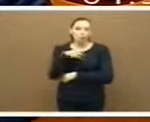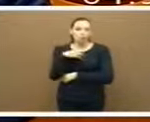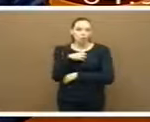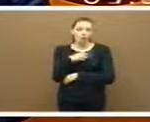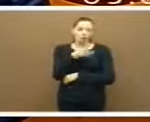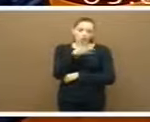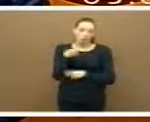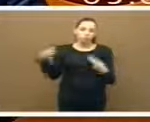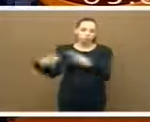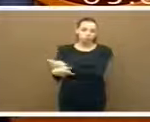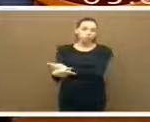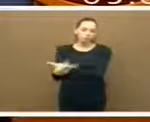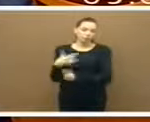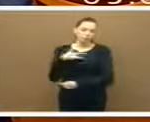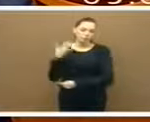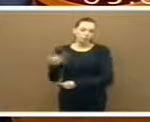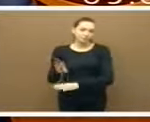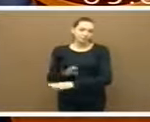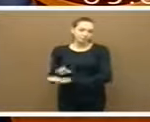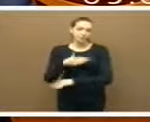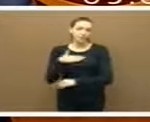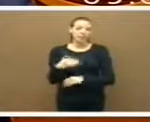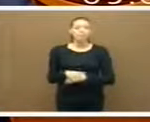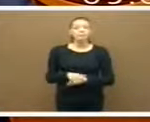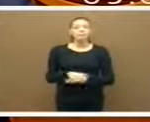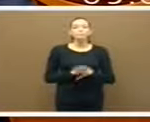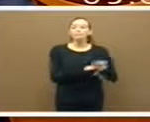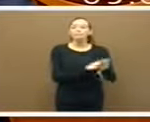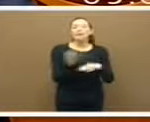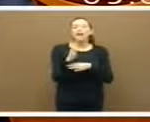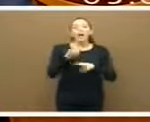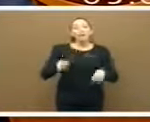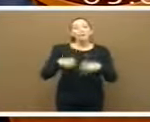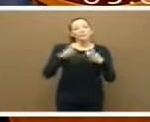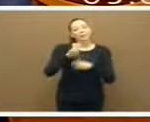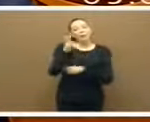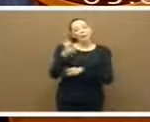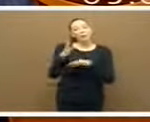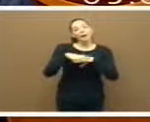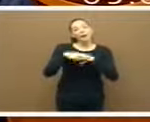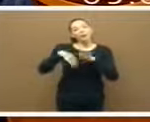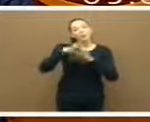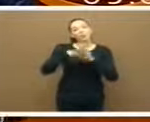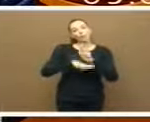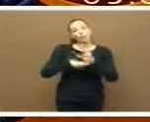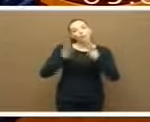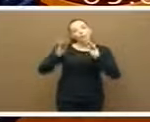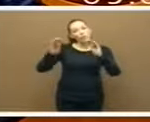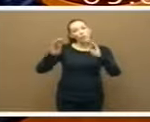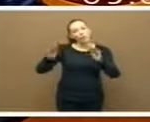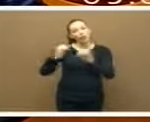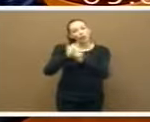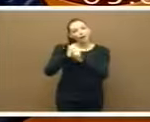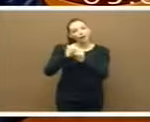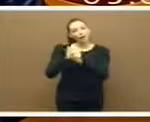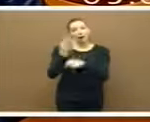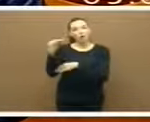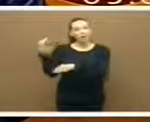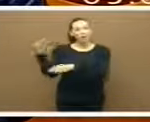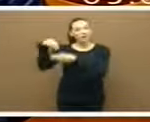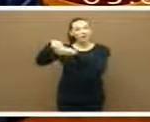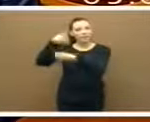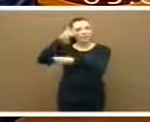ayuntamientos. También queremos destinar una enmienda para la creación de un programa de formación y empleo a los jóvenes rurales, un poco para